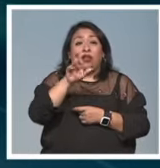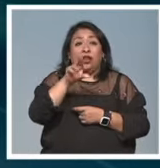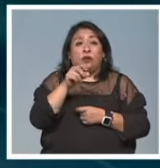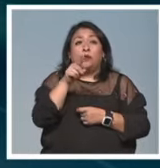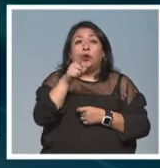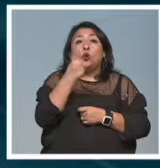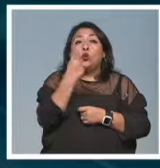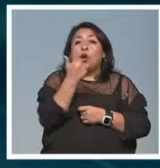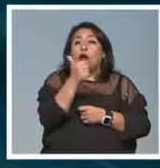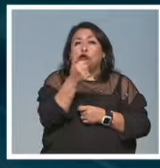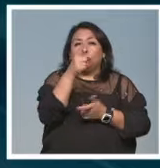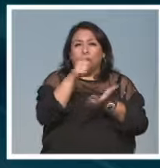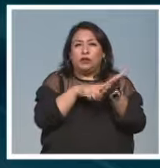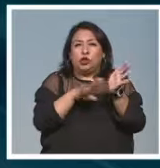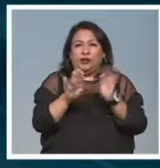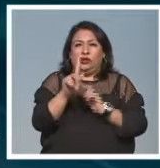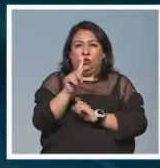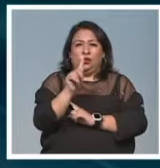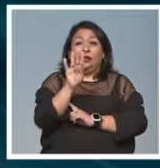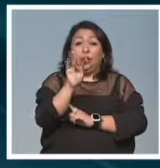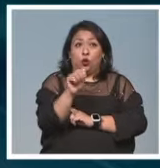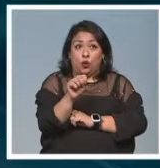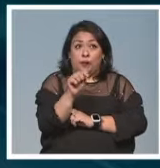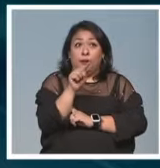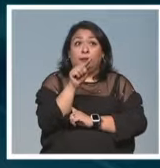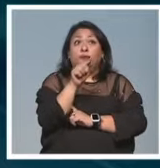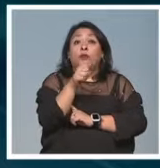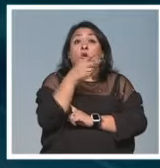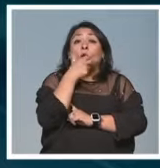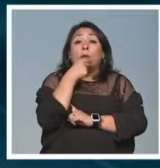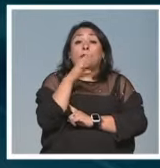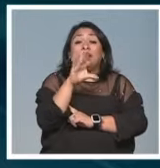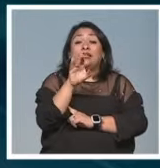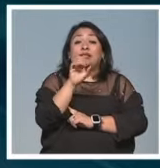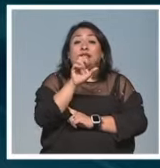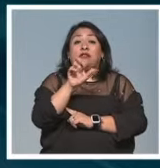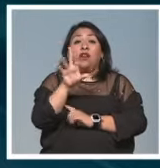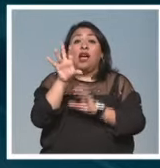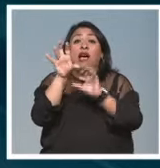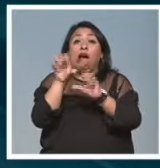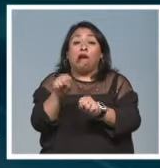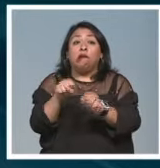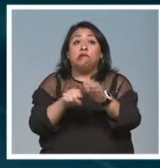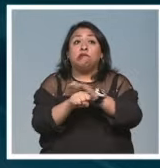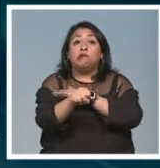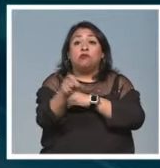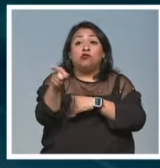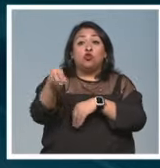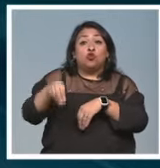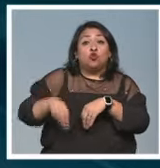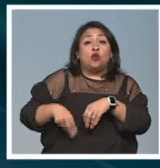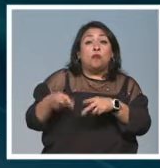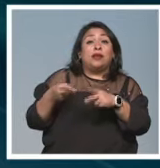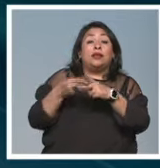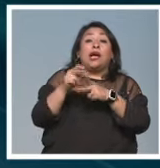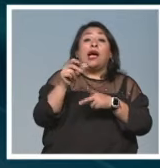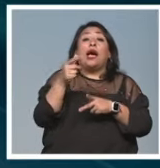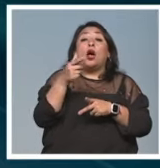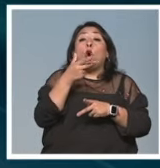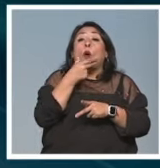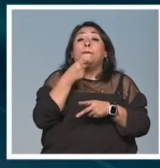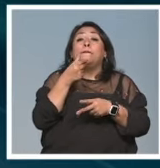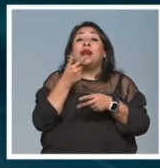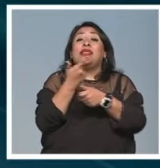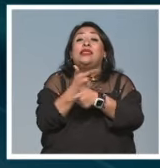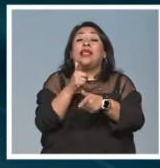El 1 de agosto de 1979, César Fierro Reina fue detenido y acusado del asesinato de un taxista en Estados